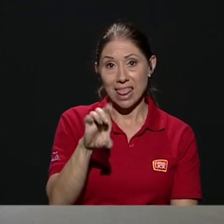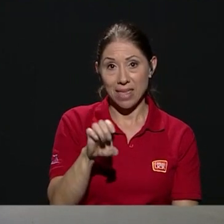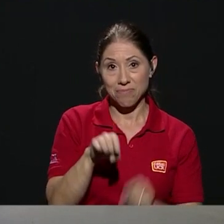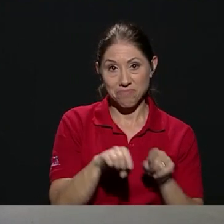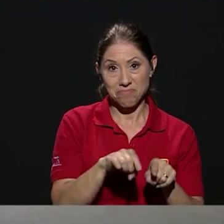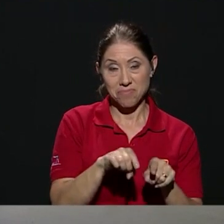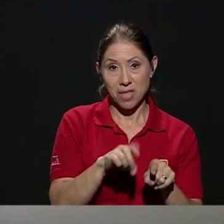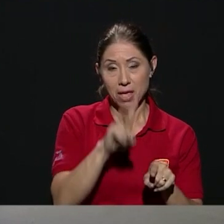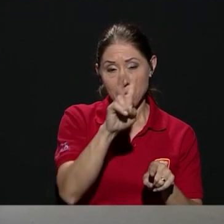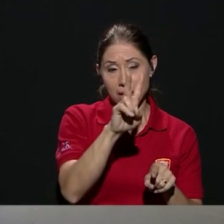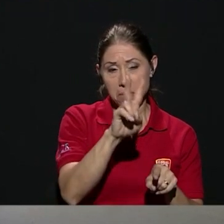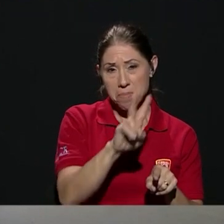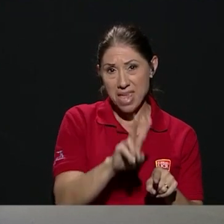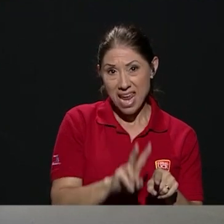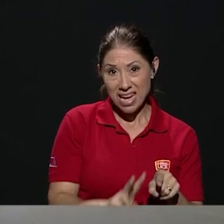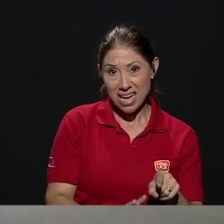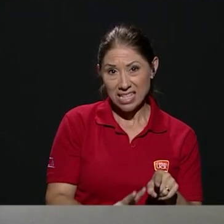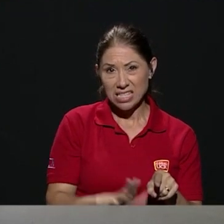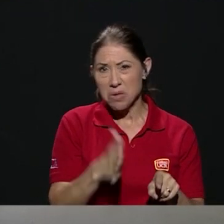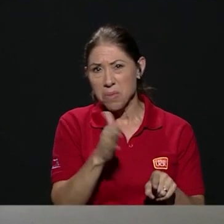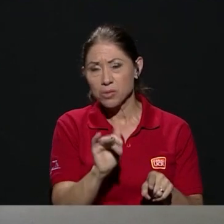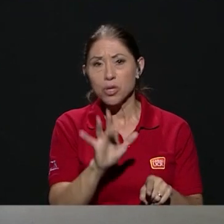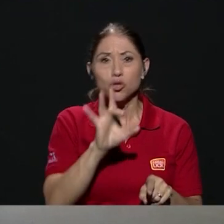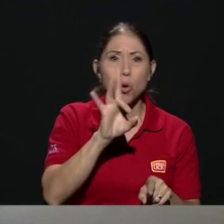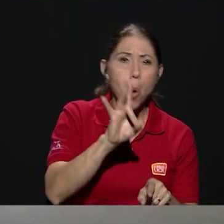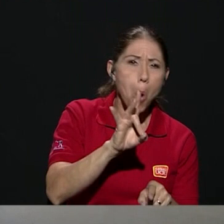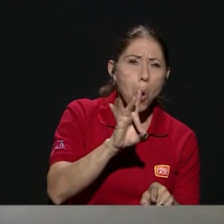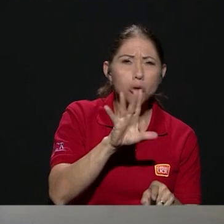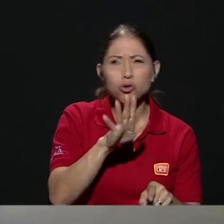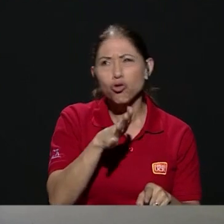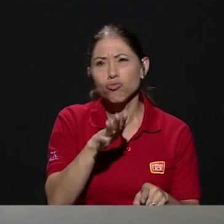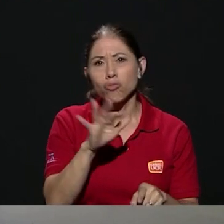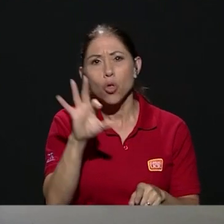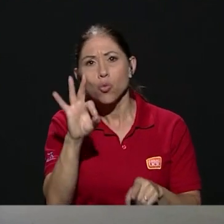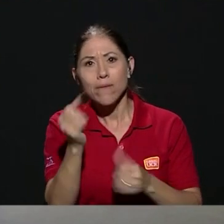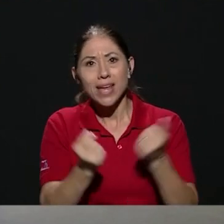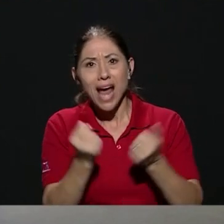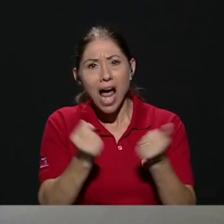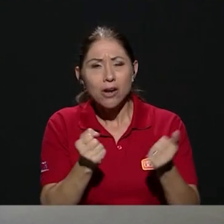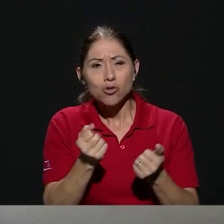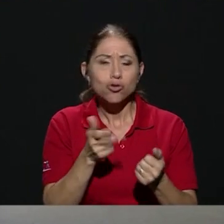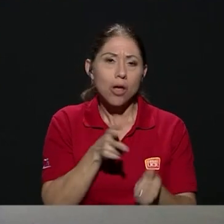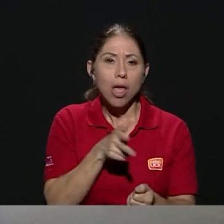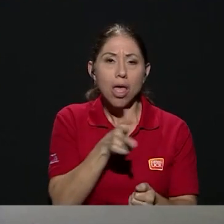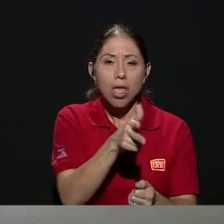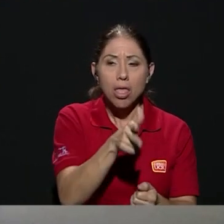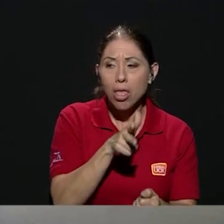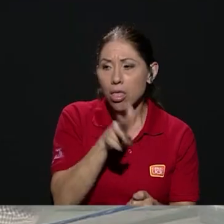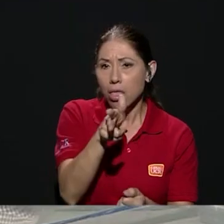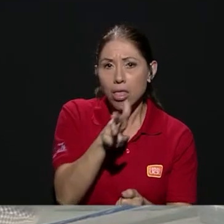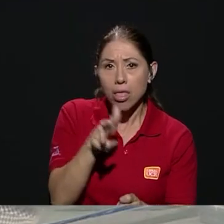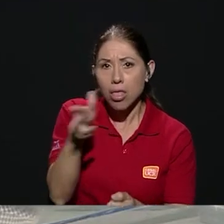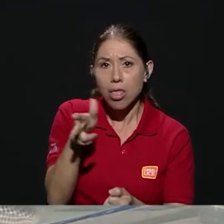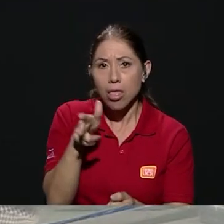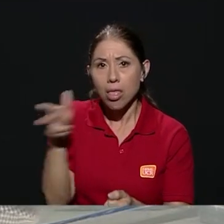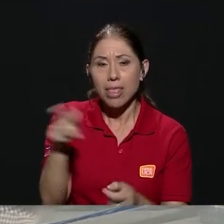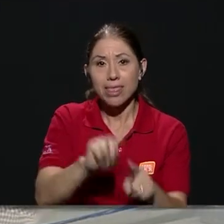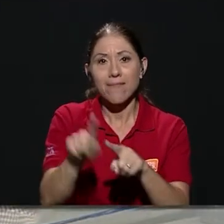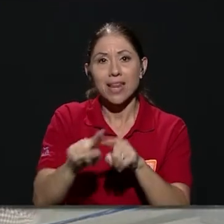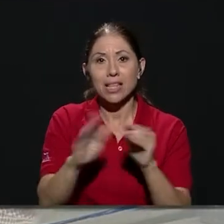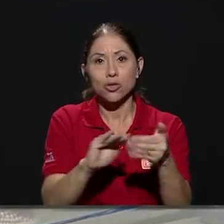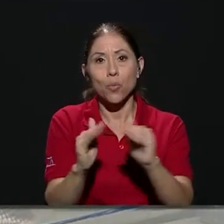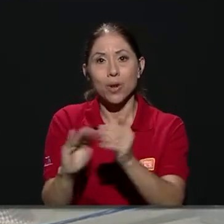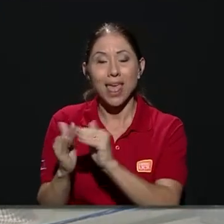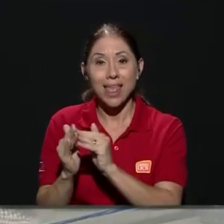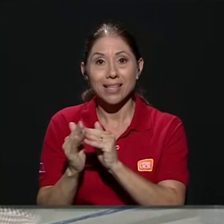viernes entre 8 y 9 carros que van a las diferentes comunidades. Los compañeros que se desplazan a dar estas